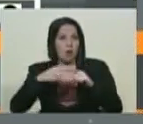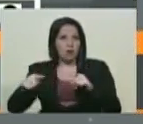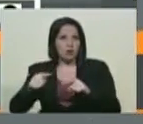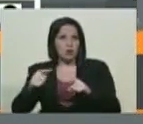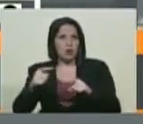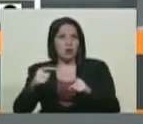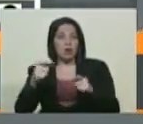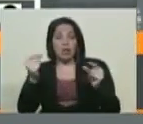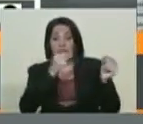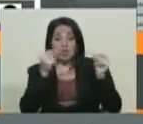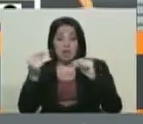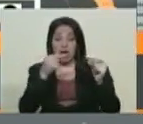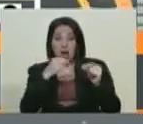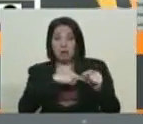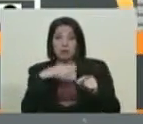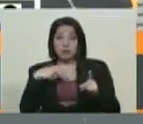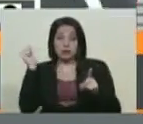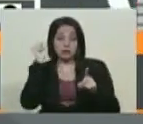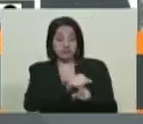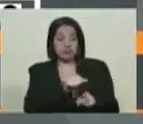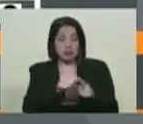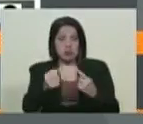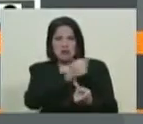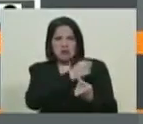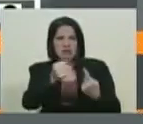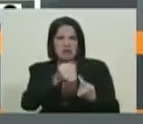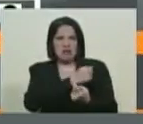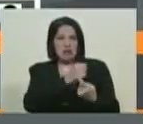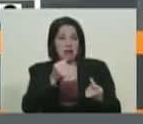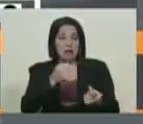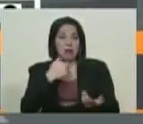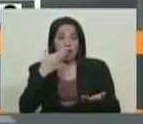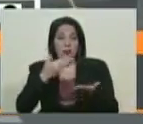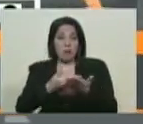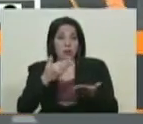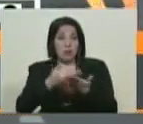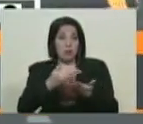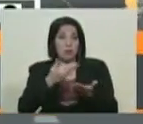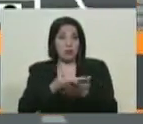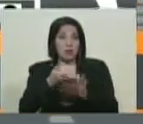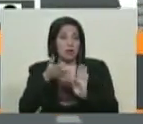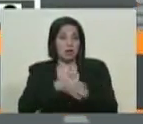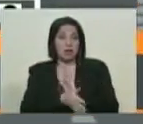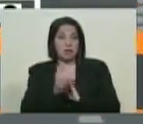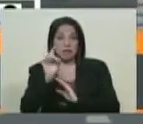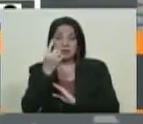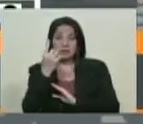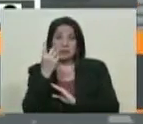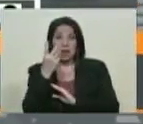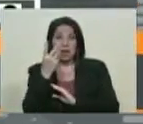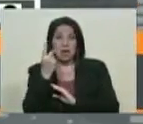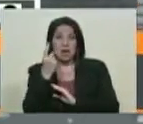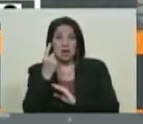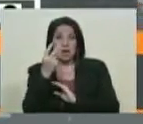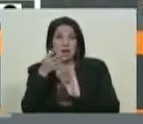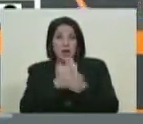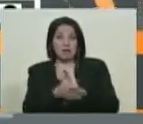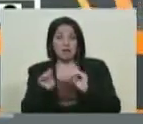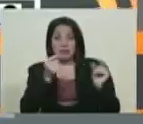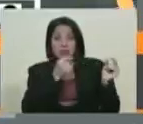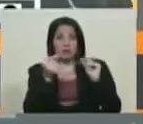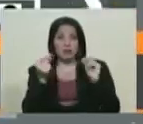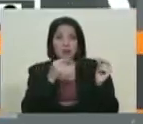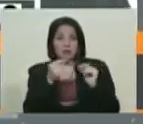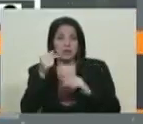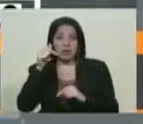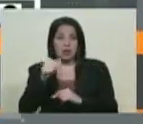derrotar la violencia y habló sobre uno de los planteamientos principales que se dieron a debatir el día